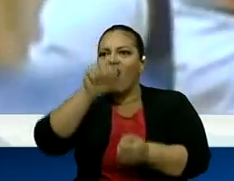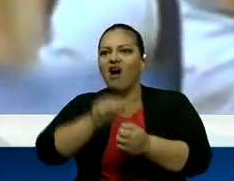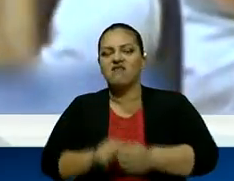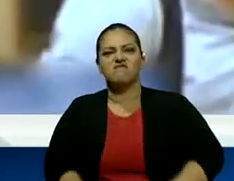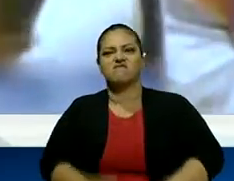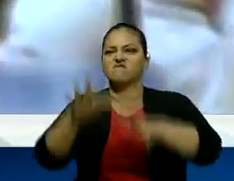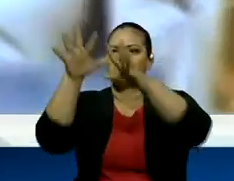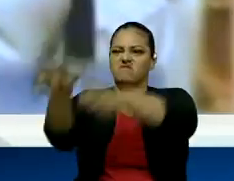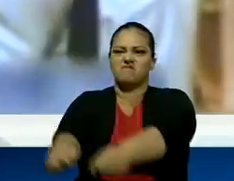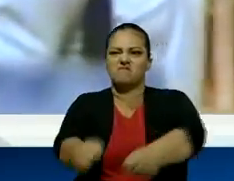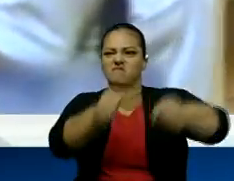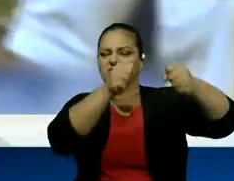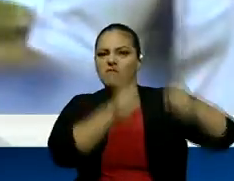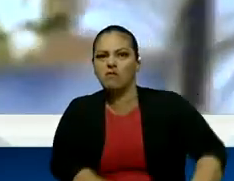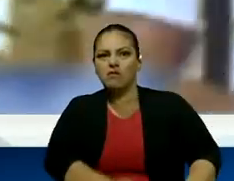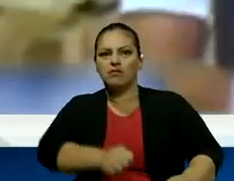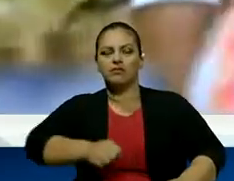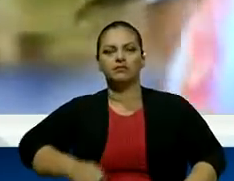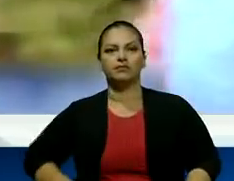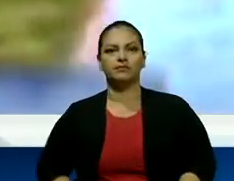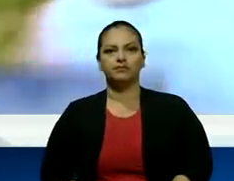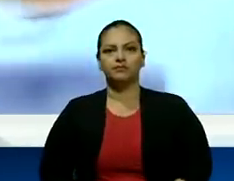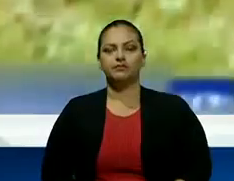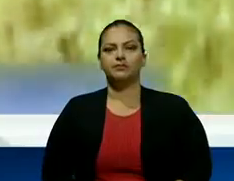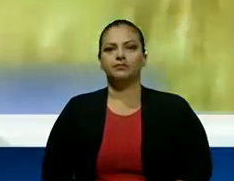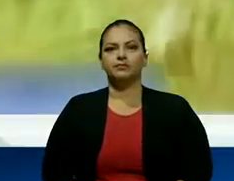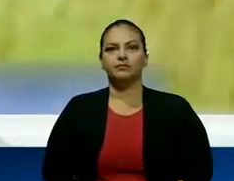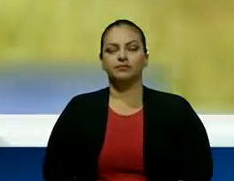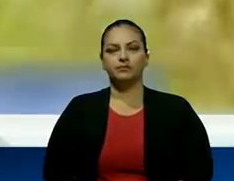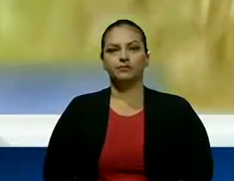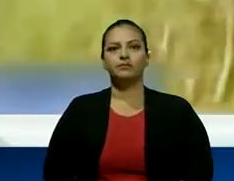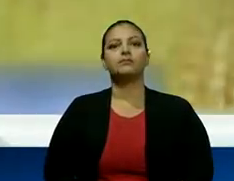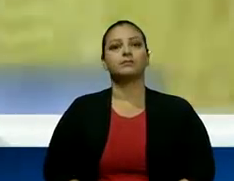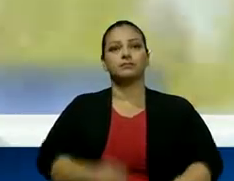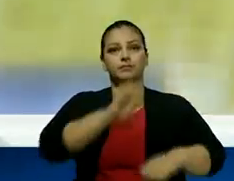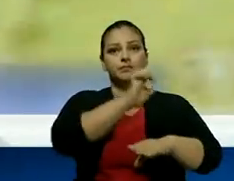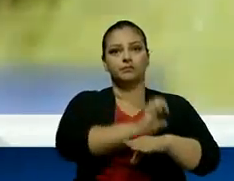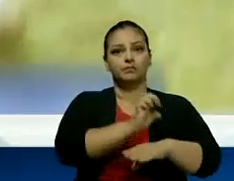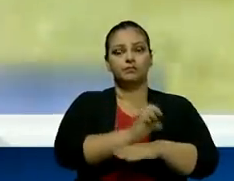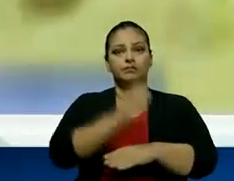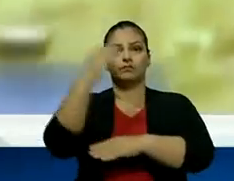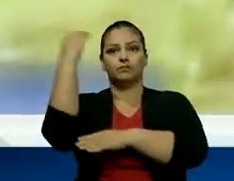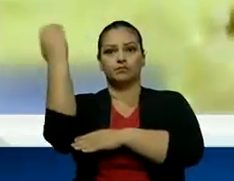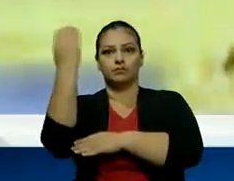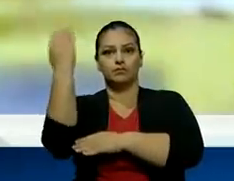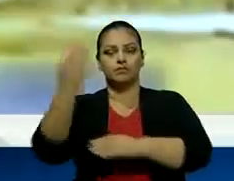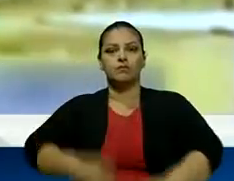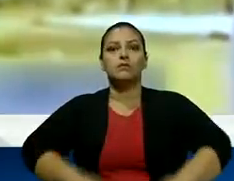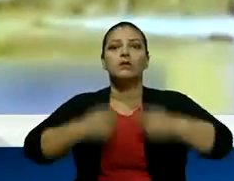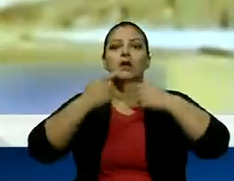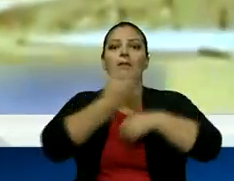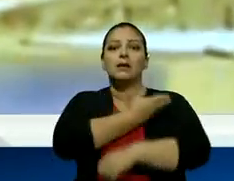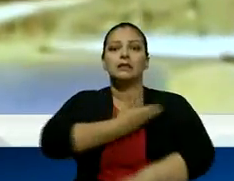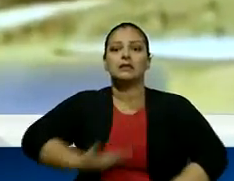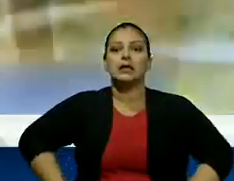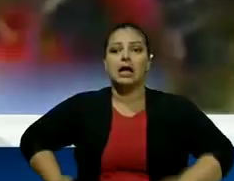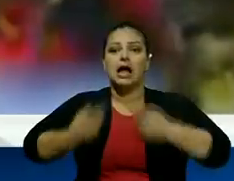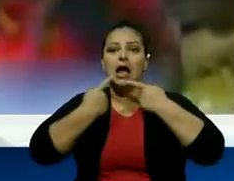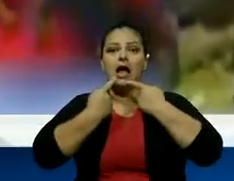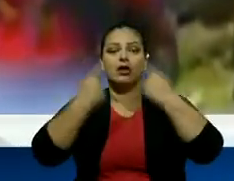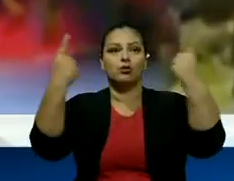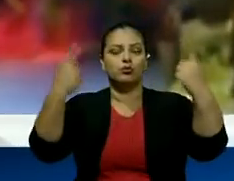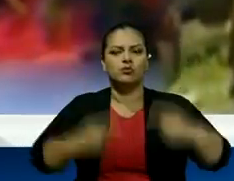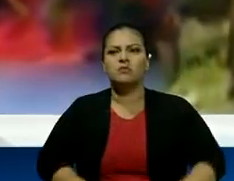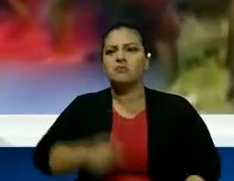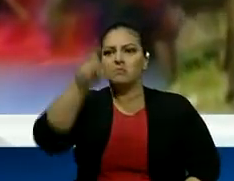de Walter Arrízala, alias Guacho. Los gobiernos de Ecuador y Colombia ofrecen una recompensa de $230,000 por